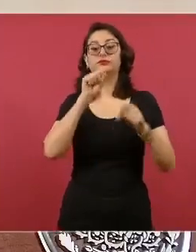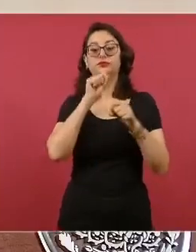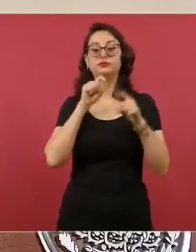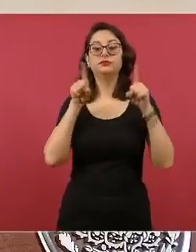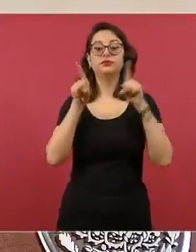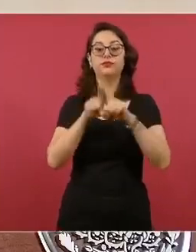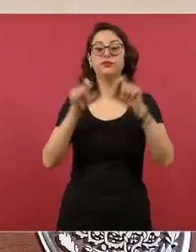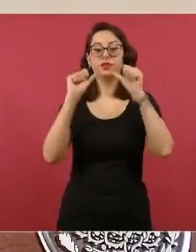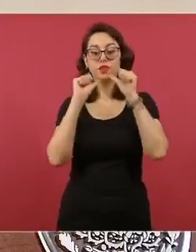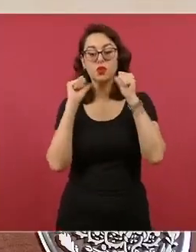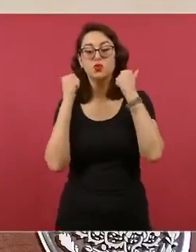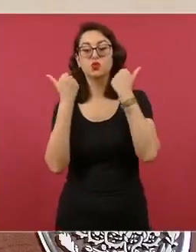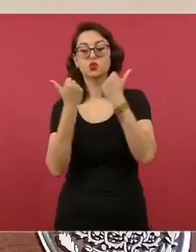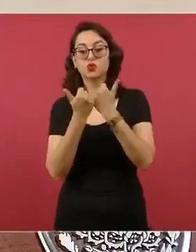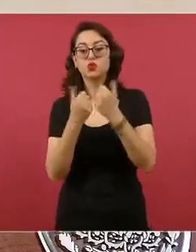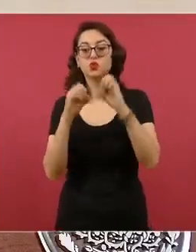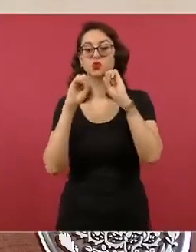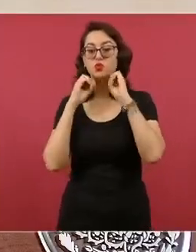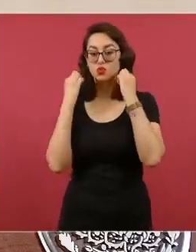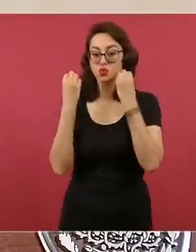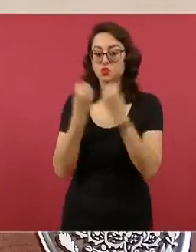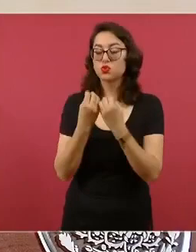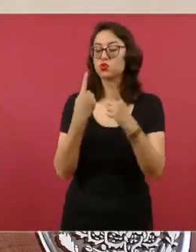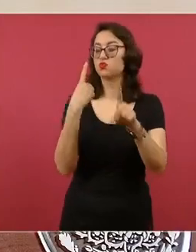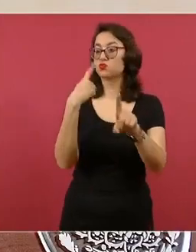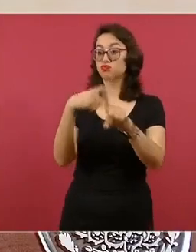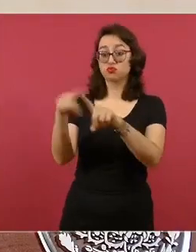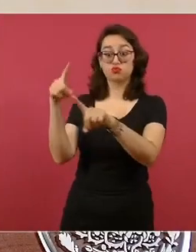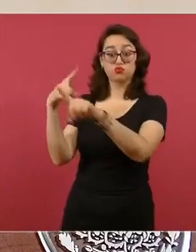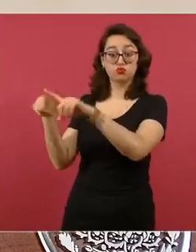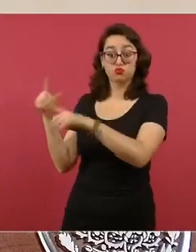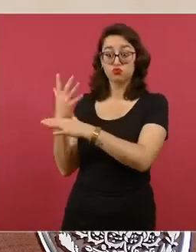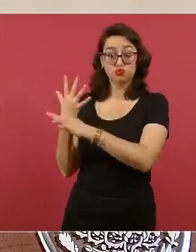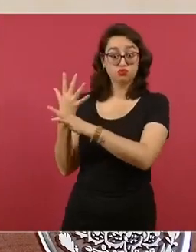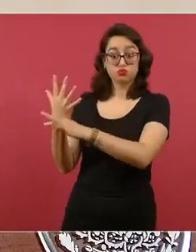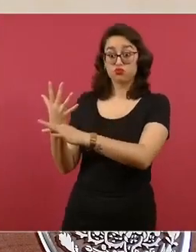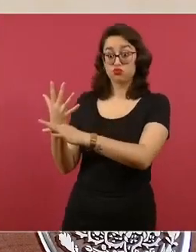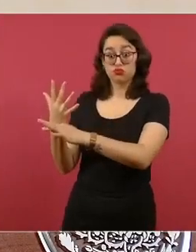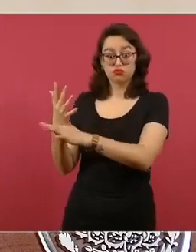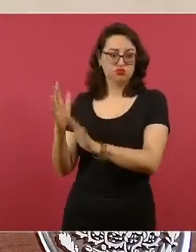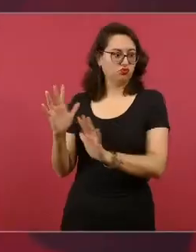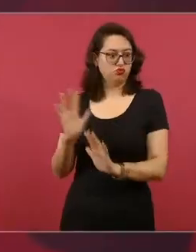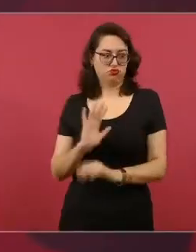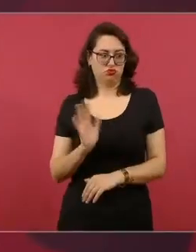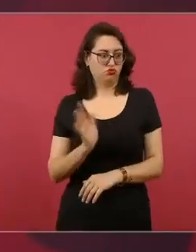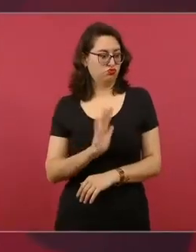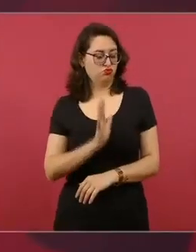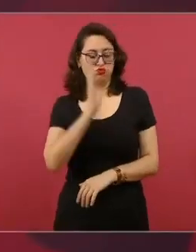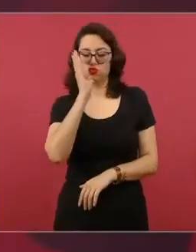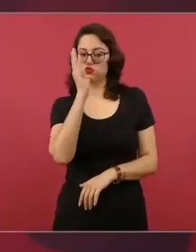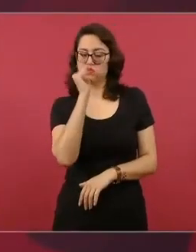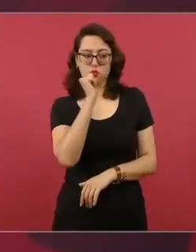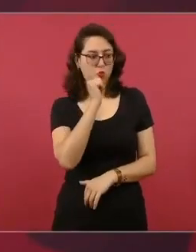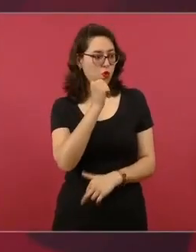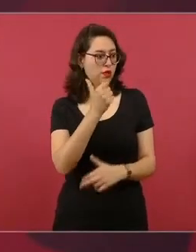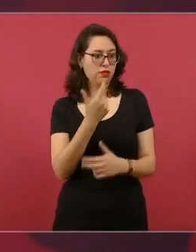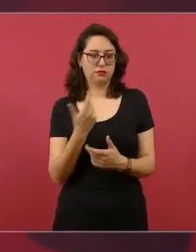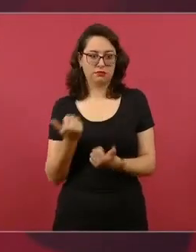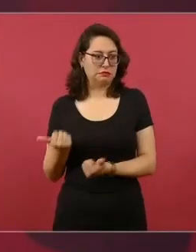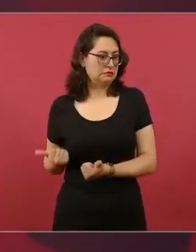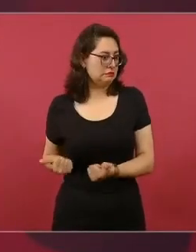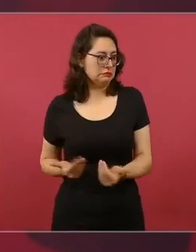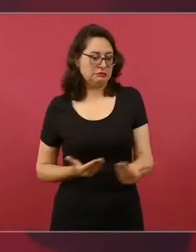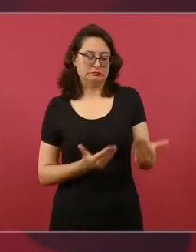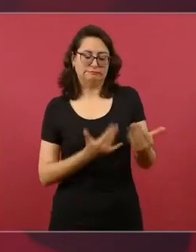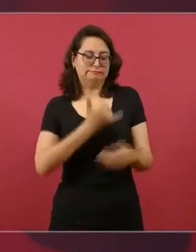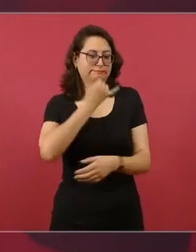expertos, especialistas de esos países, que se convierten también en los dueños de estos bienes